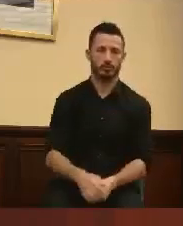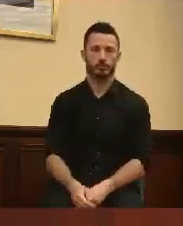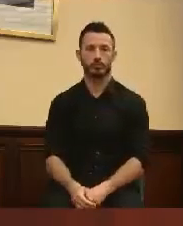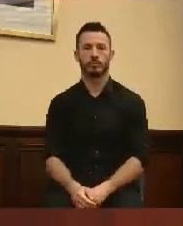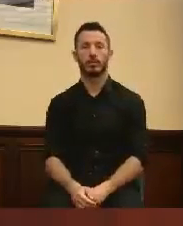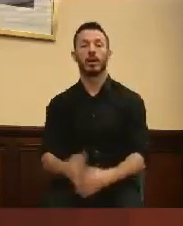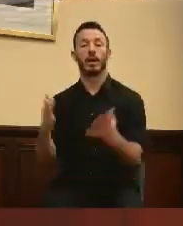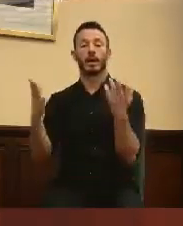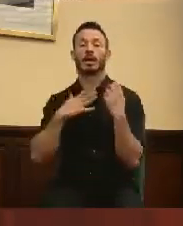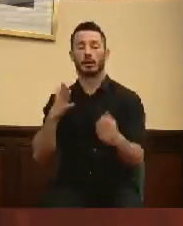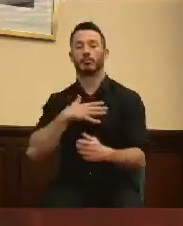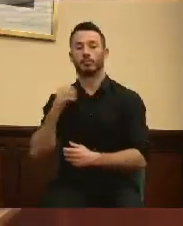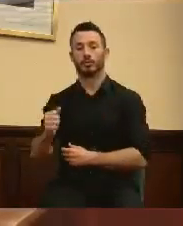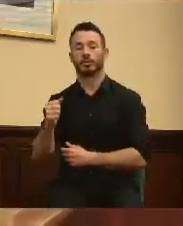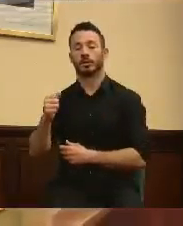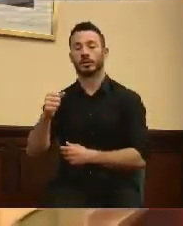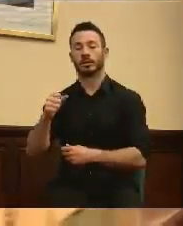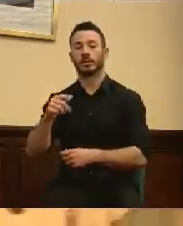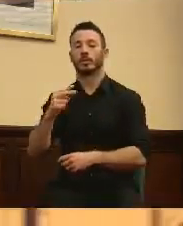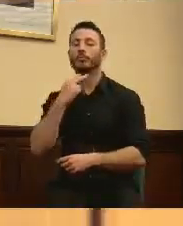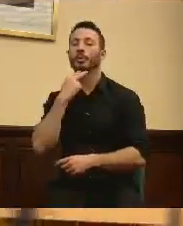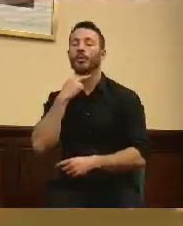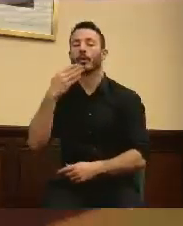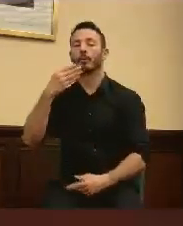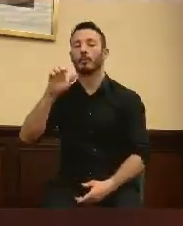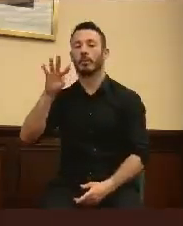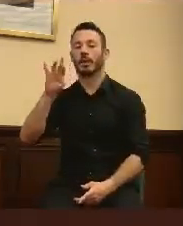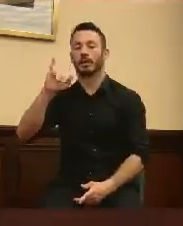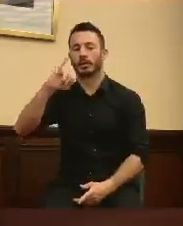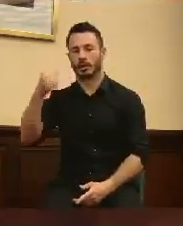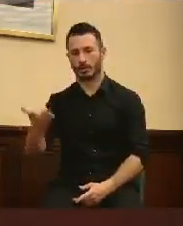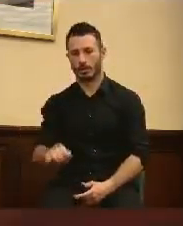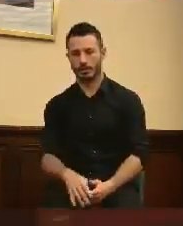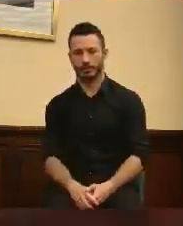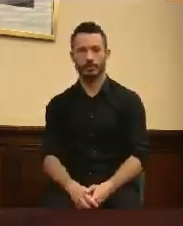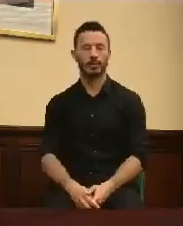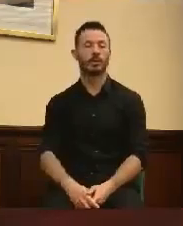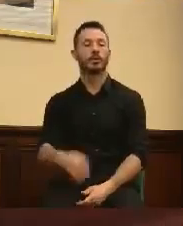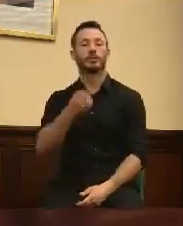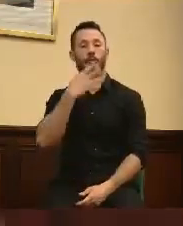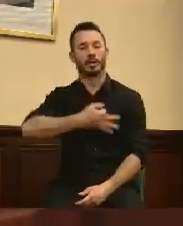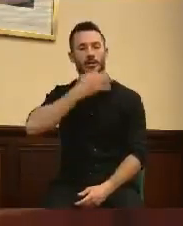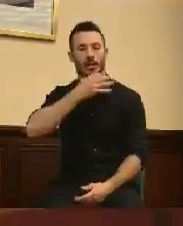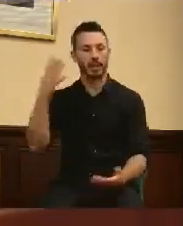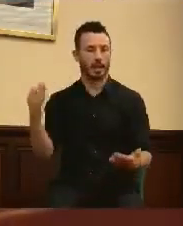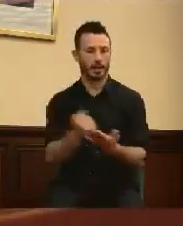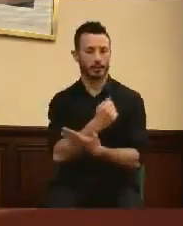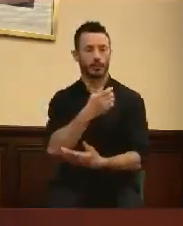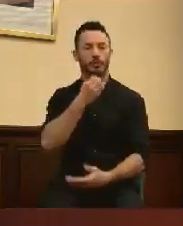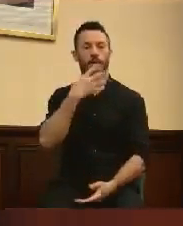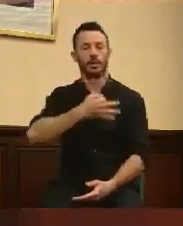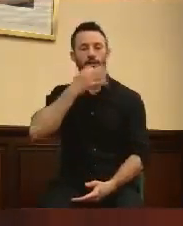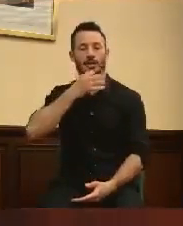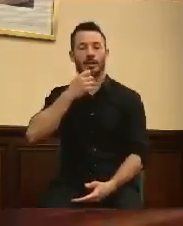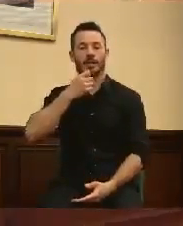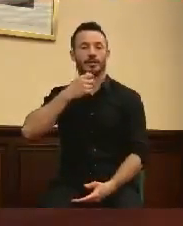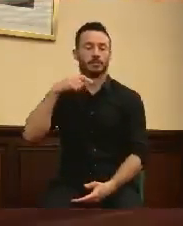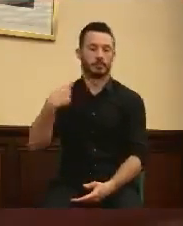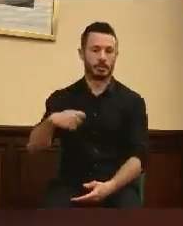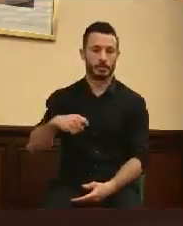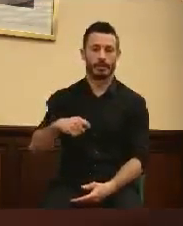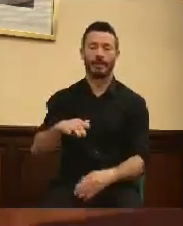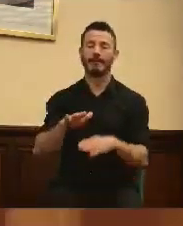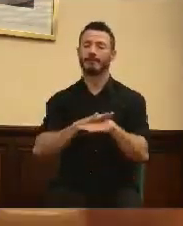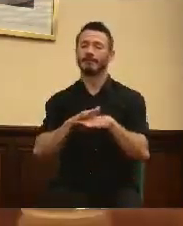Canar Móstoles, tiene la palabra doña Beatriz Mogurbejo. Hola, buenas tardes, presidente. Buenas tardes a todas y a todos los que nos están viendo.